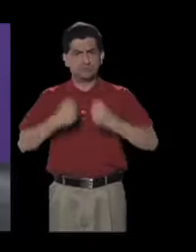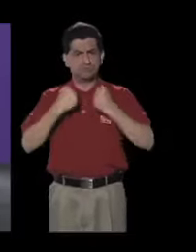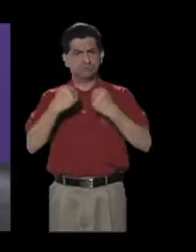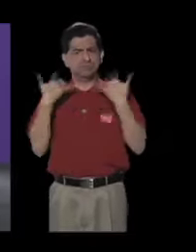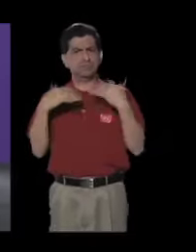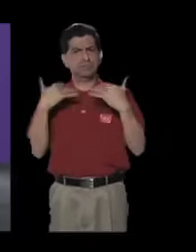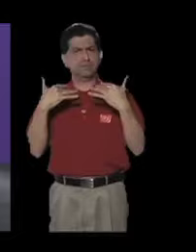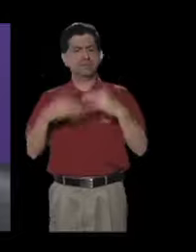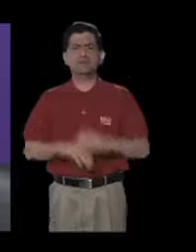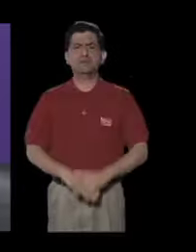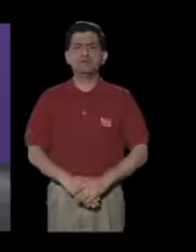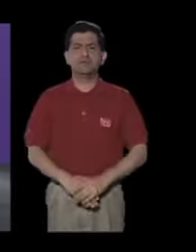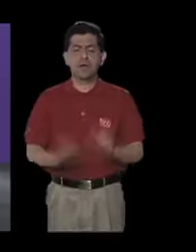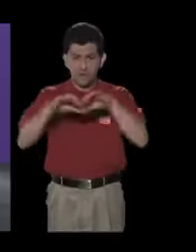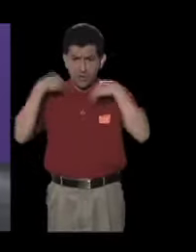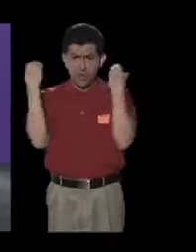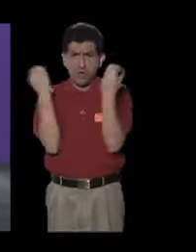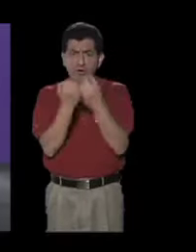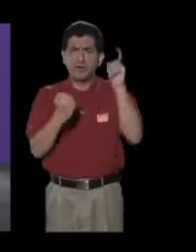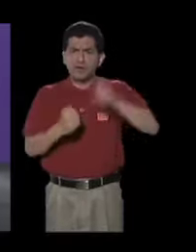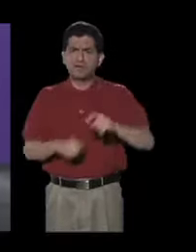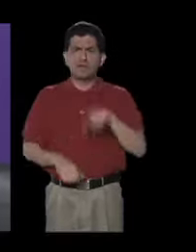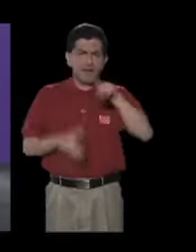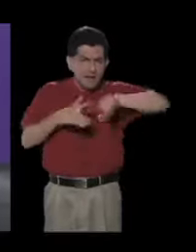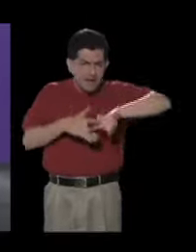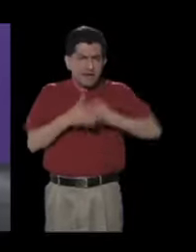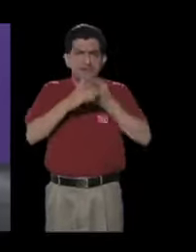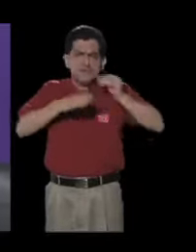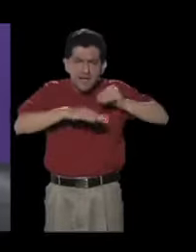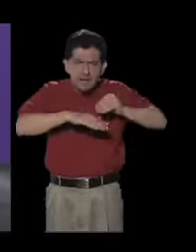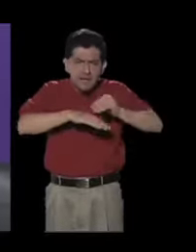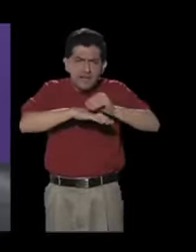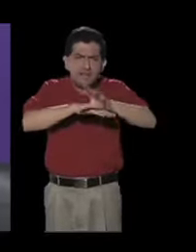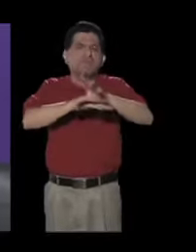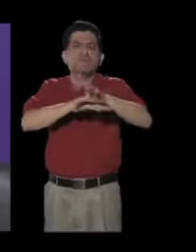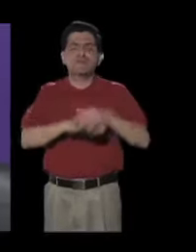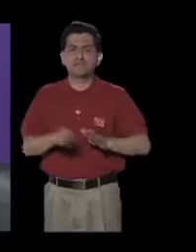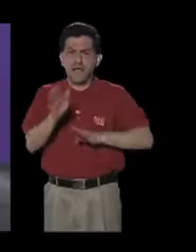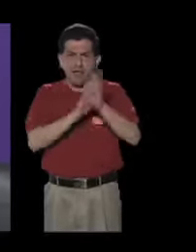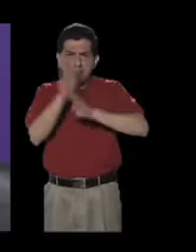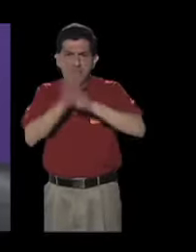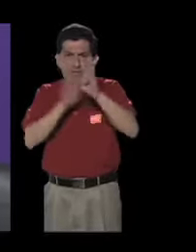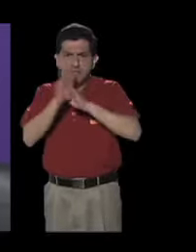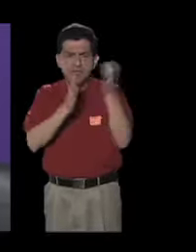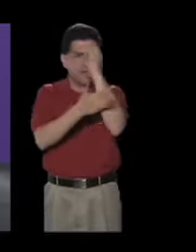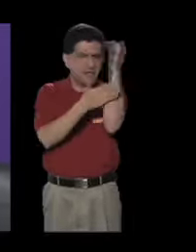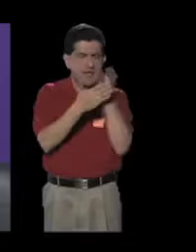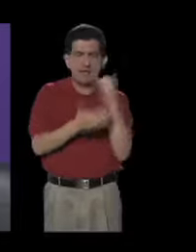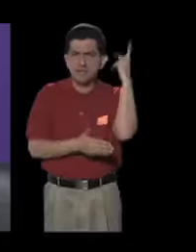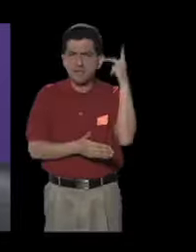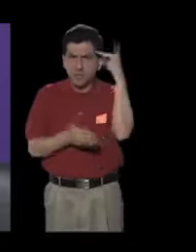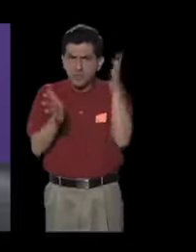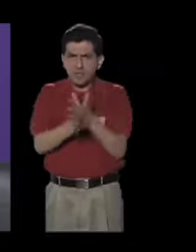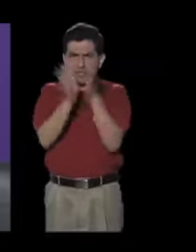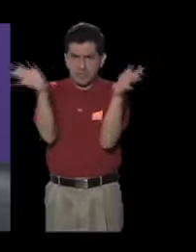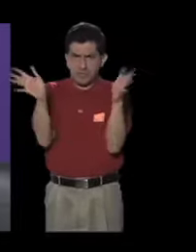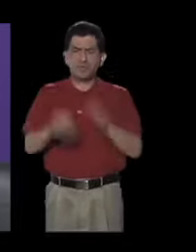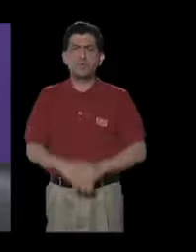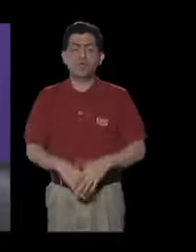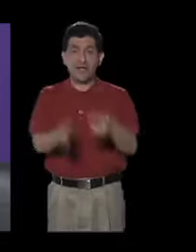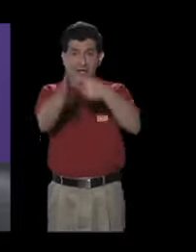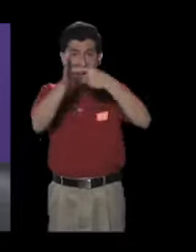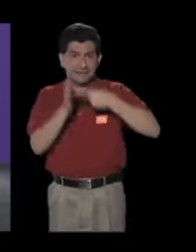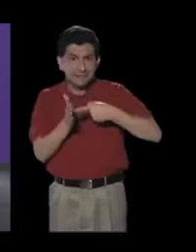es muy fuerte. Las organizaciones tienen que empezar a incidir en el desarrollo y en el diseño de las